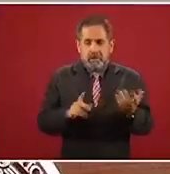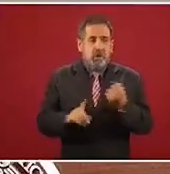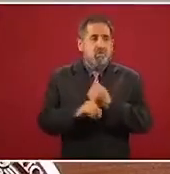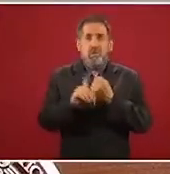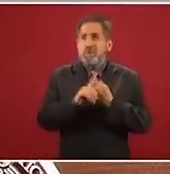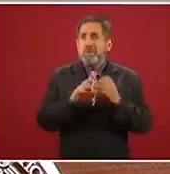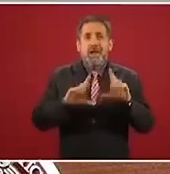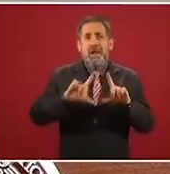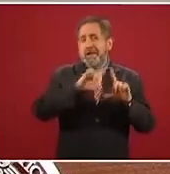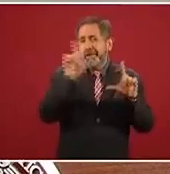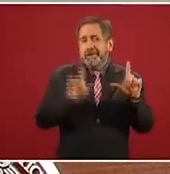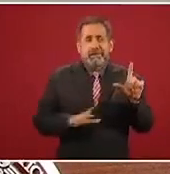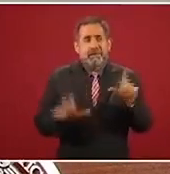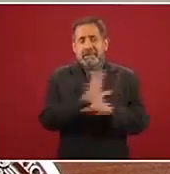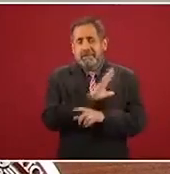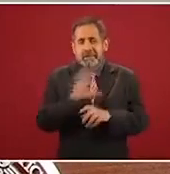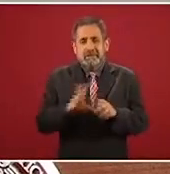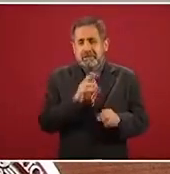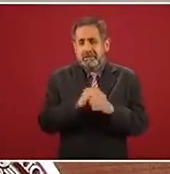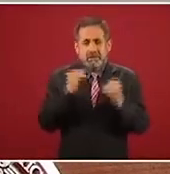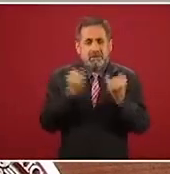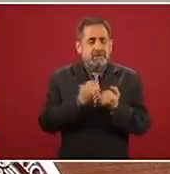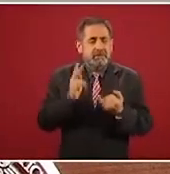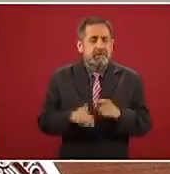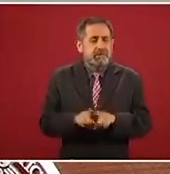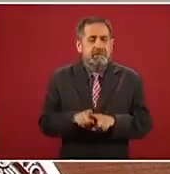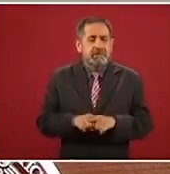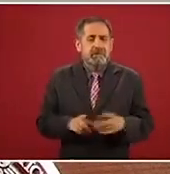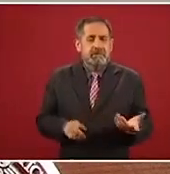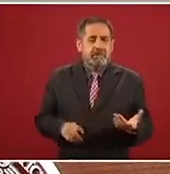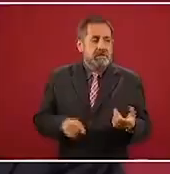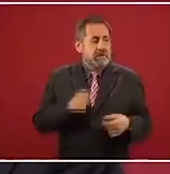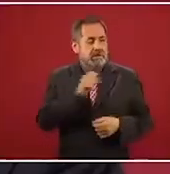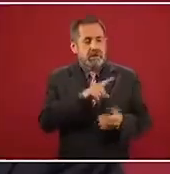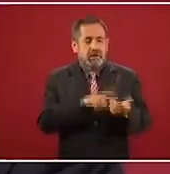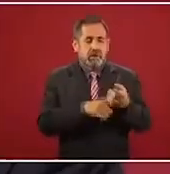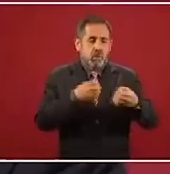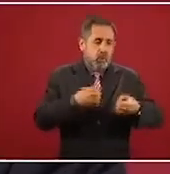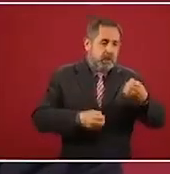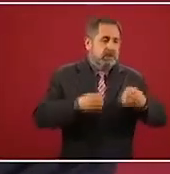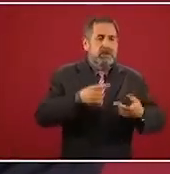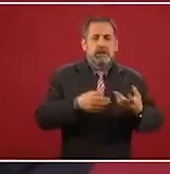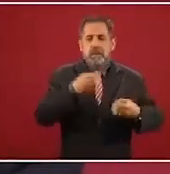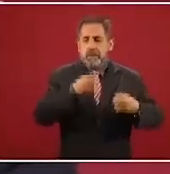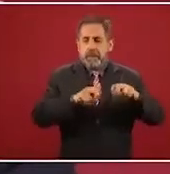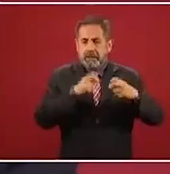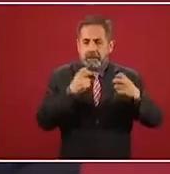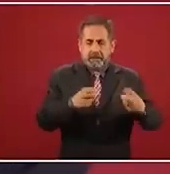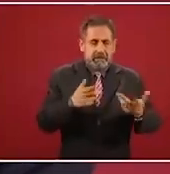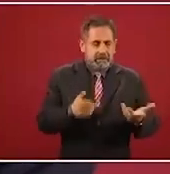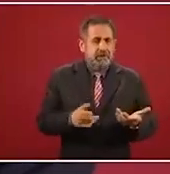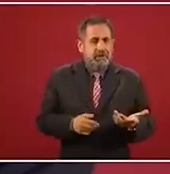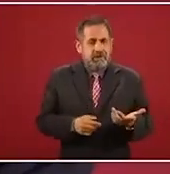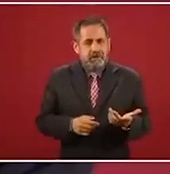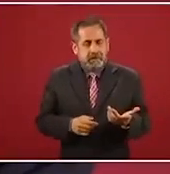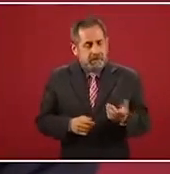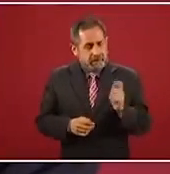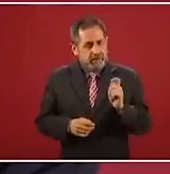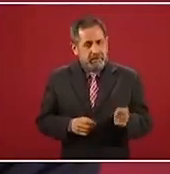generalizado de jueces, de magistrados, es